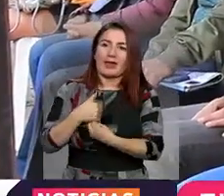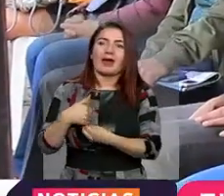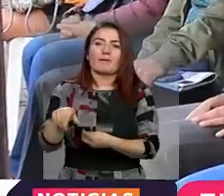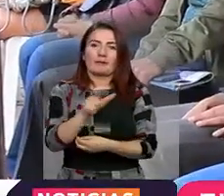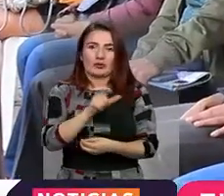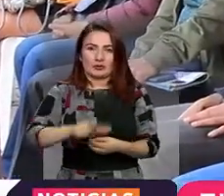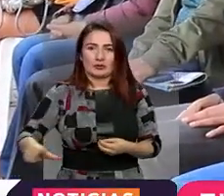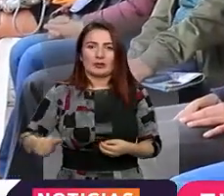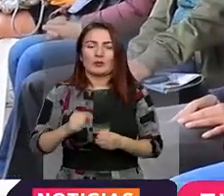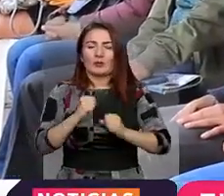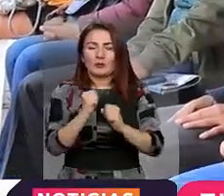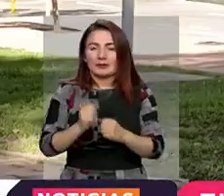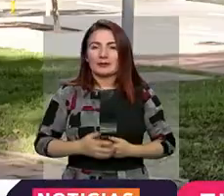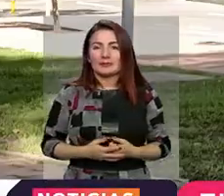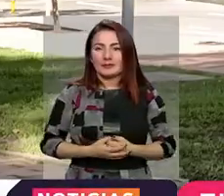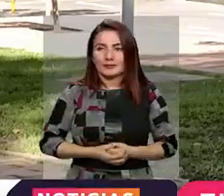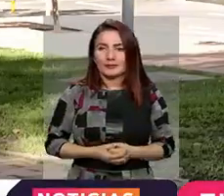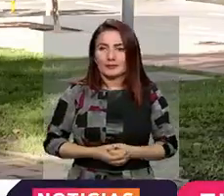capitalinos.